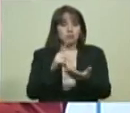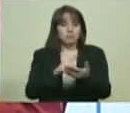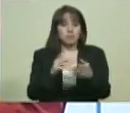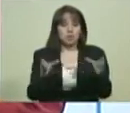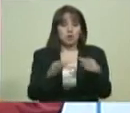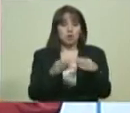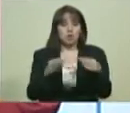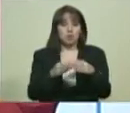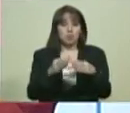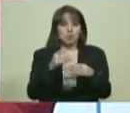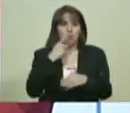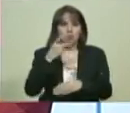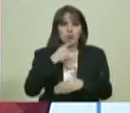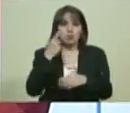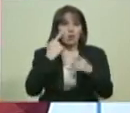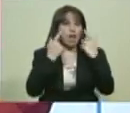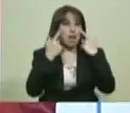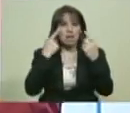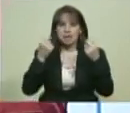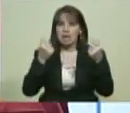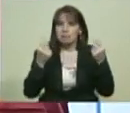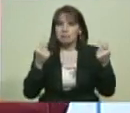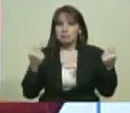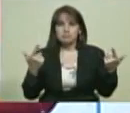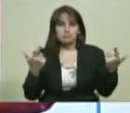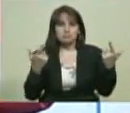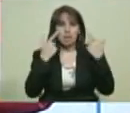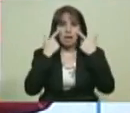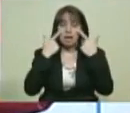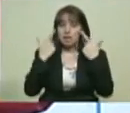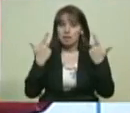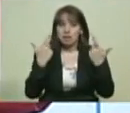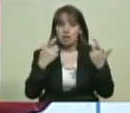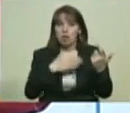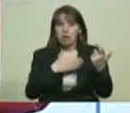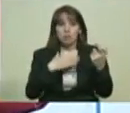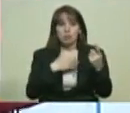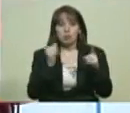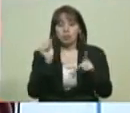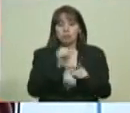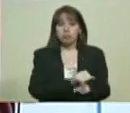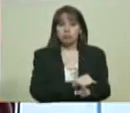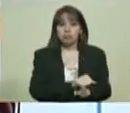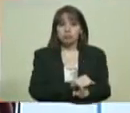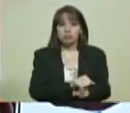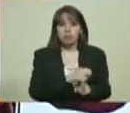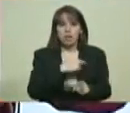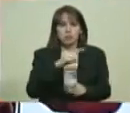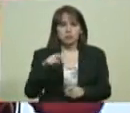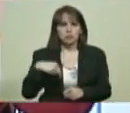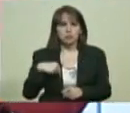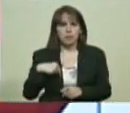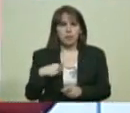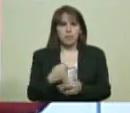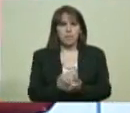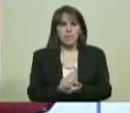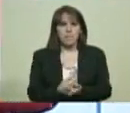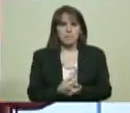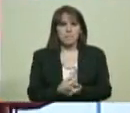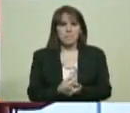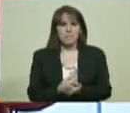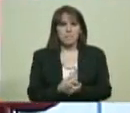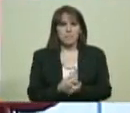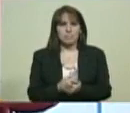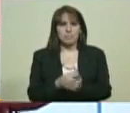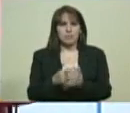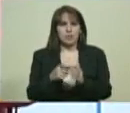del país. Alerta con esta gente. No han podido perturbar. Han